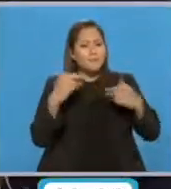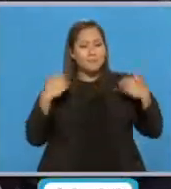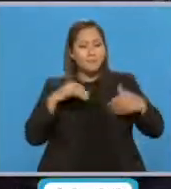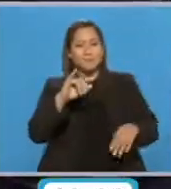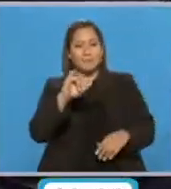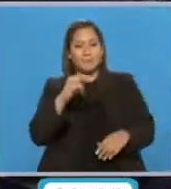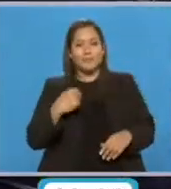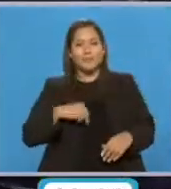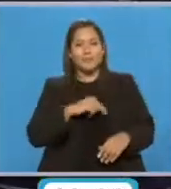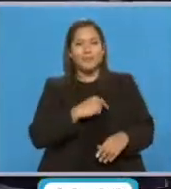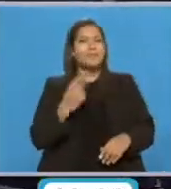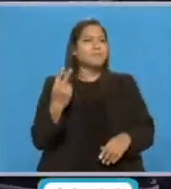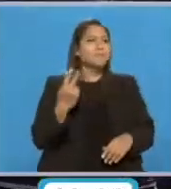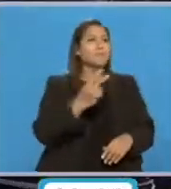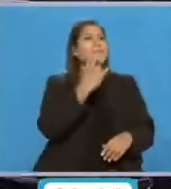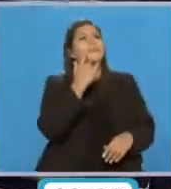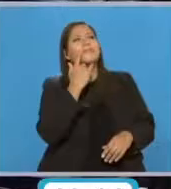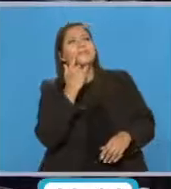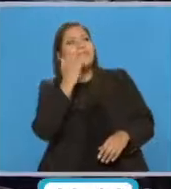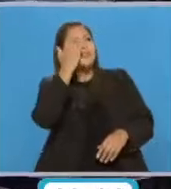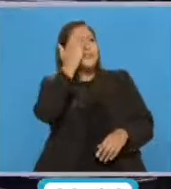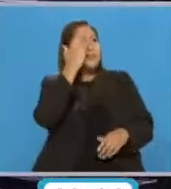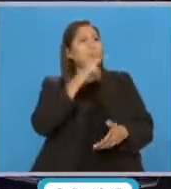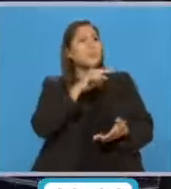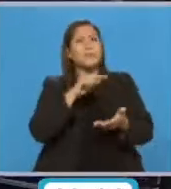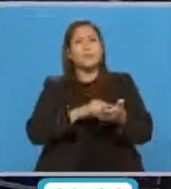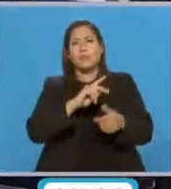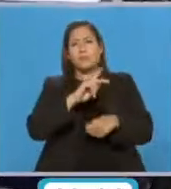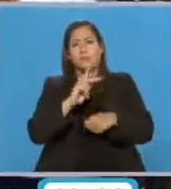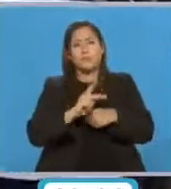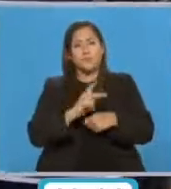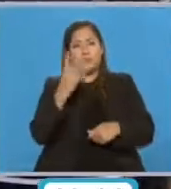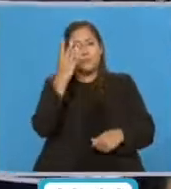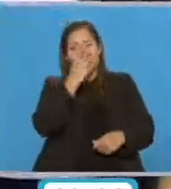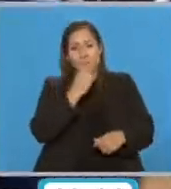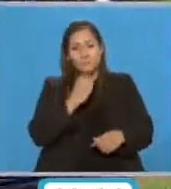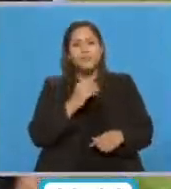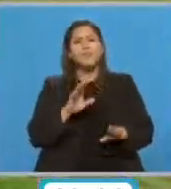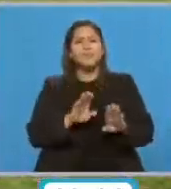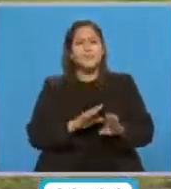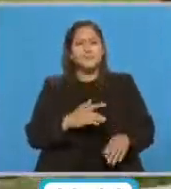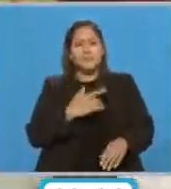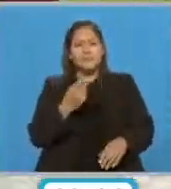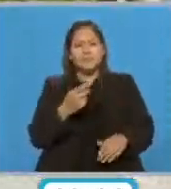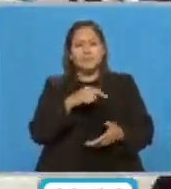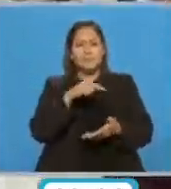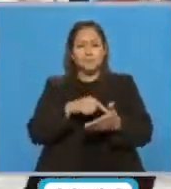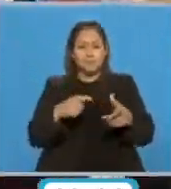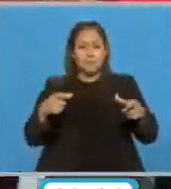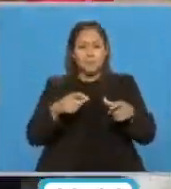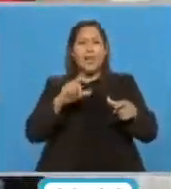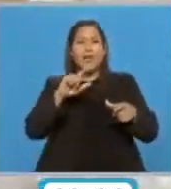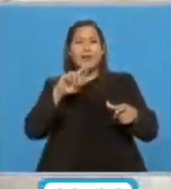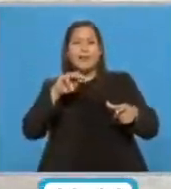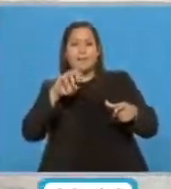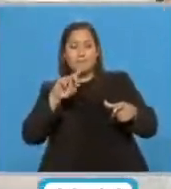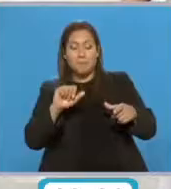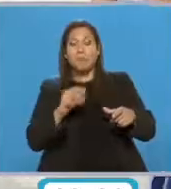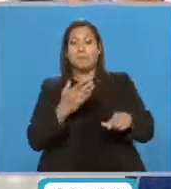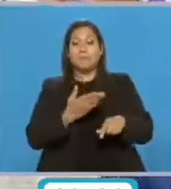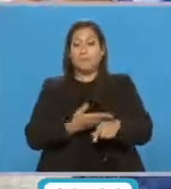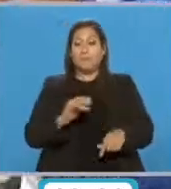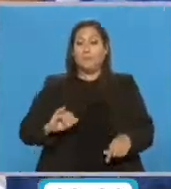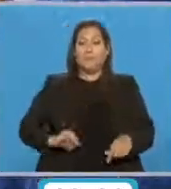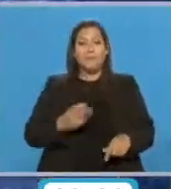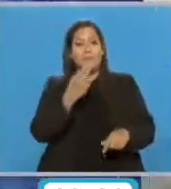Sí, estamos conociendo, muy hermoso país tiene. ¿Qué le parece esta parte de la Alameda Central? Muy interesante.